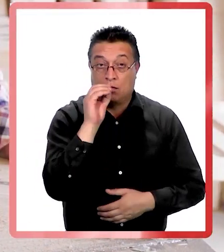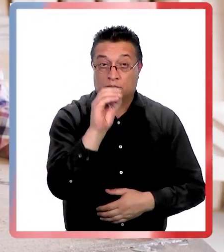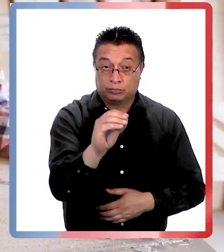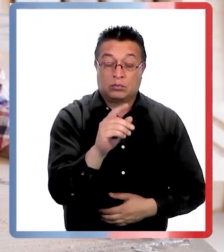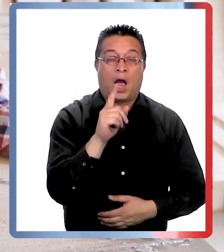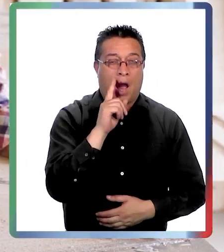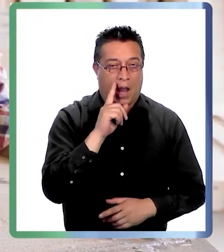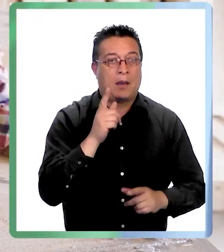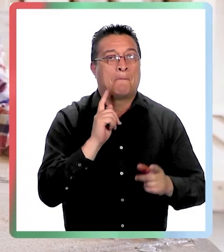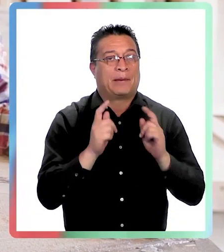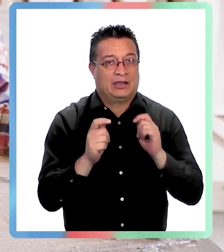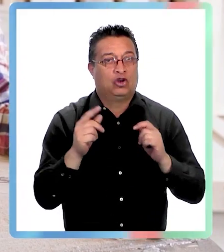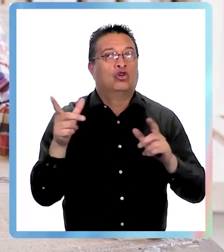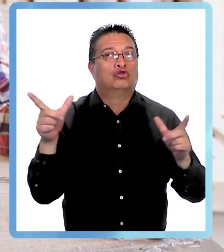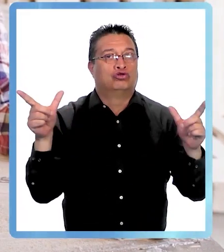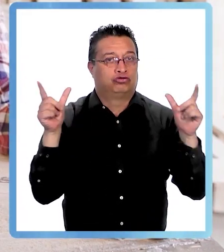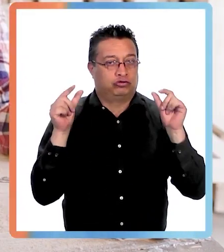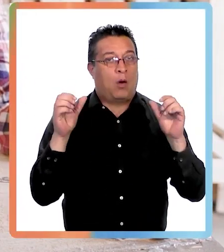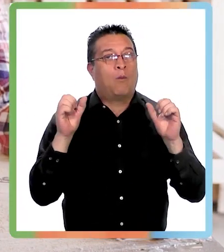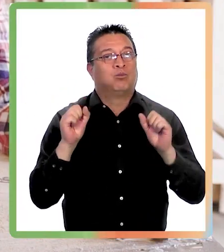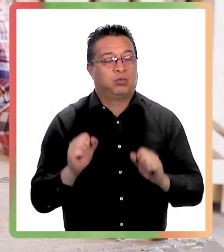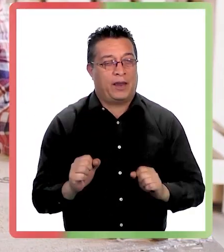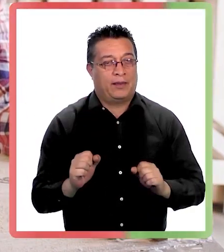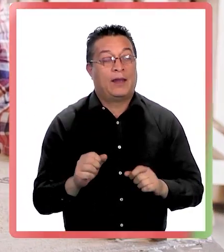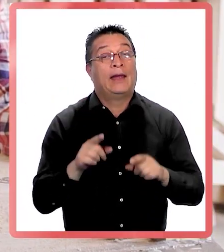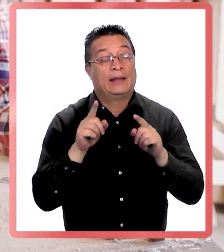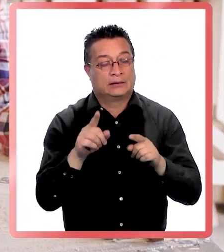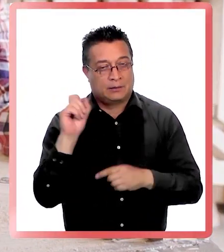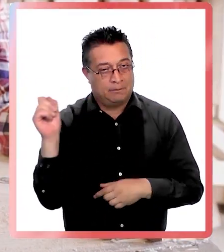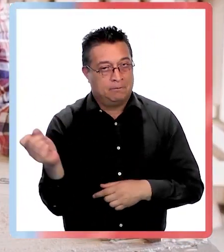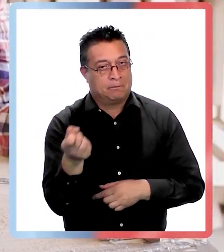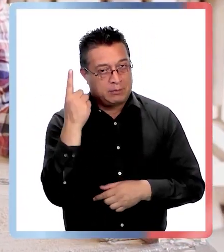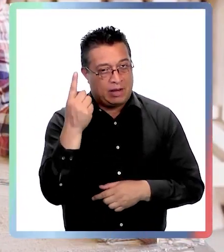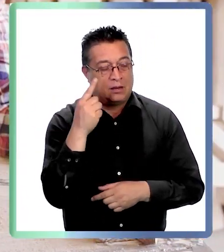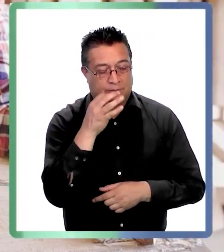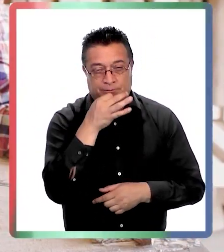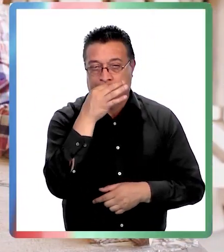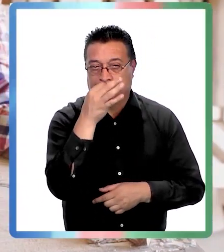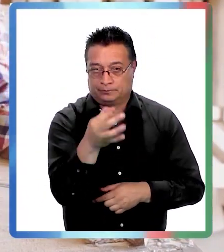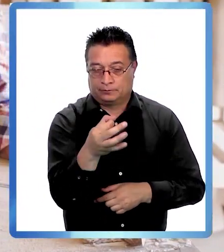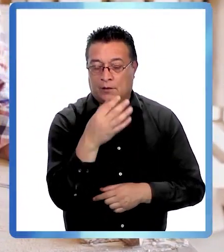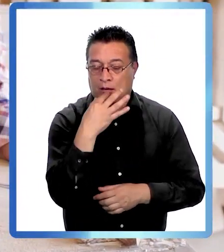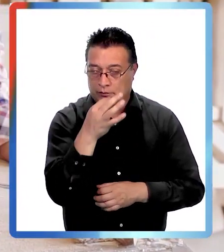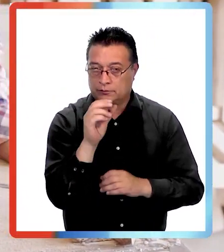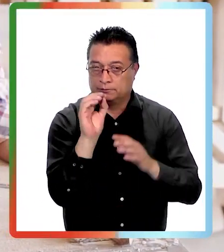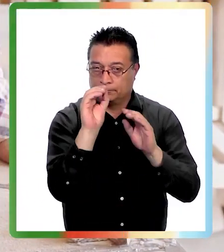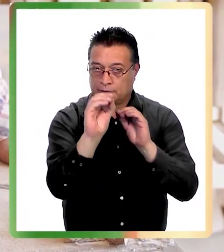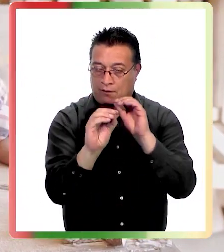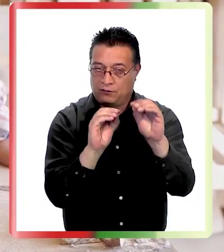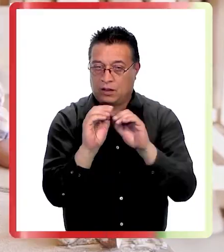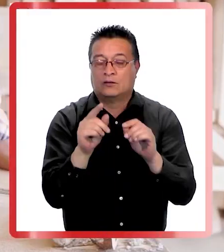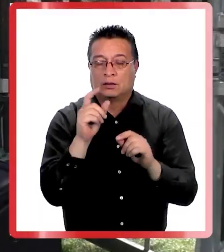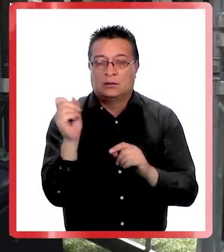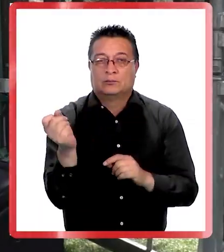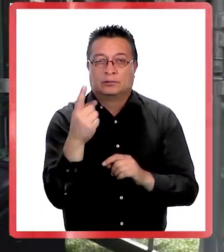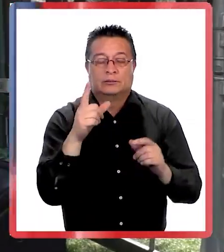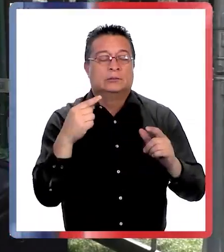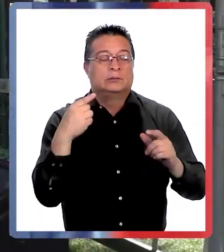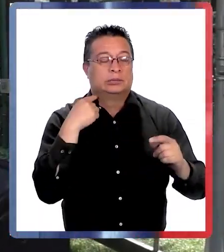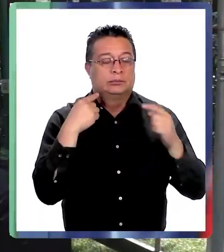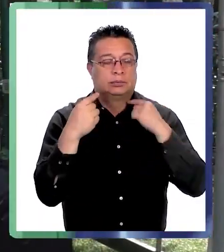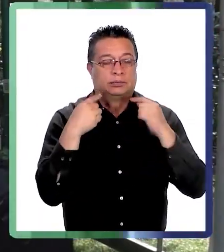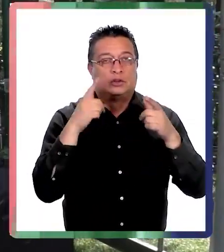está indicando es porque hay un riesgo auditivo, ¿ya? Eso como primera como a la gente que está